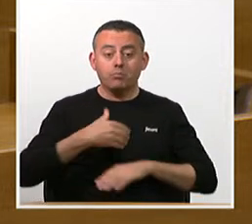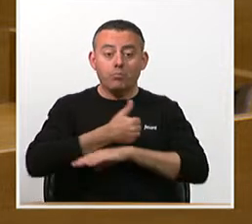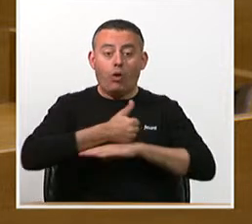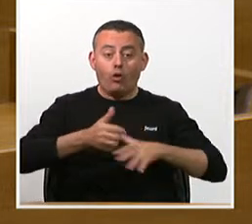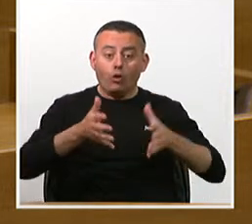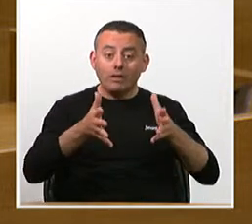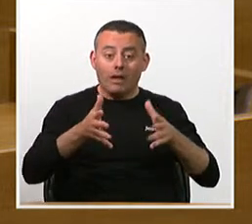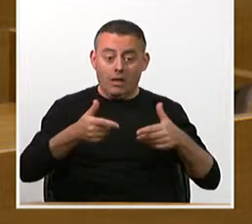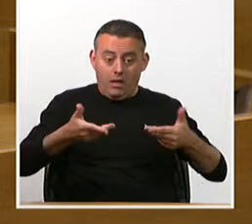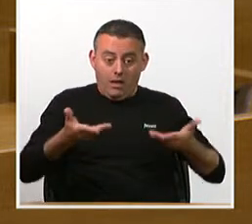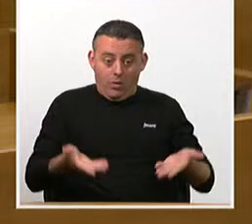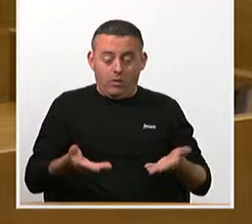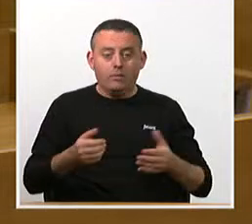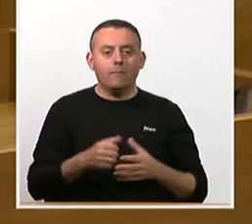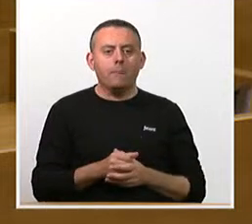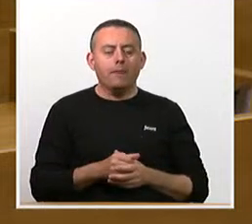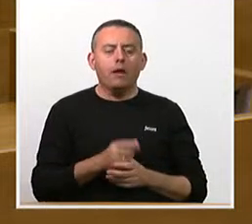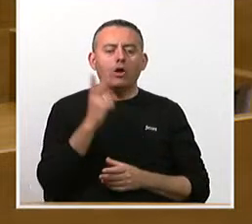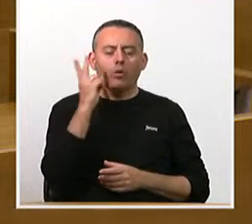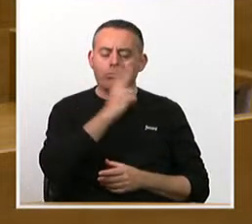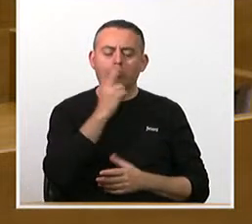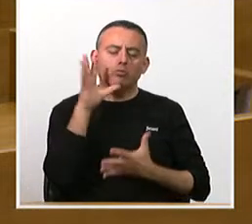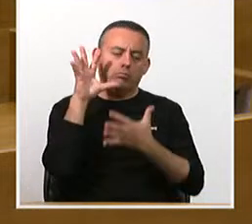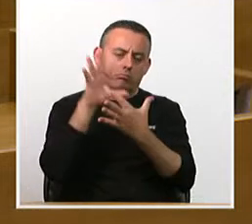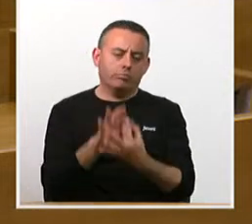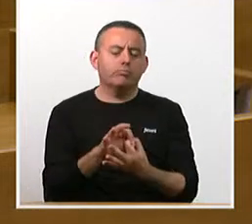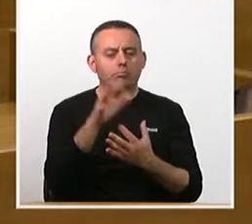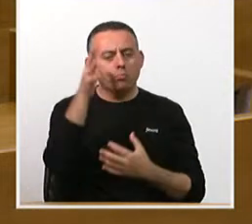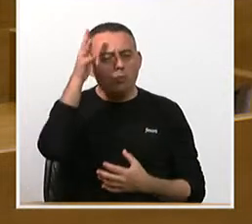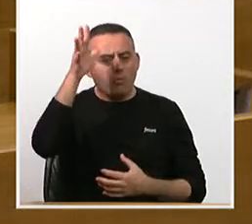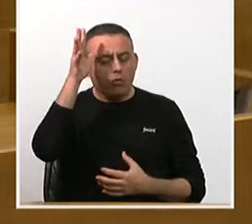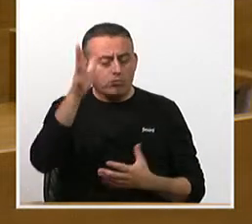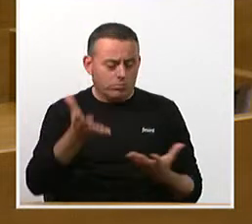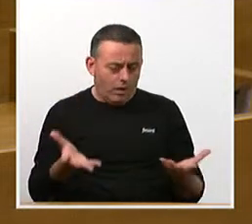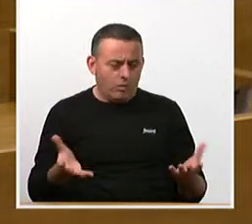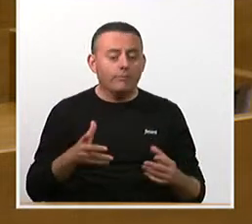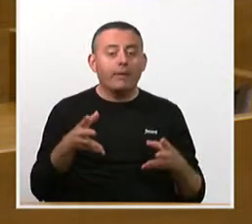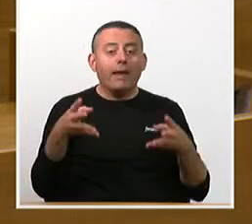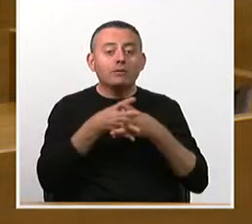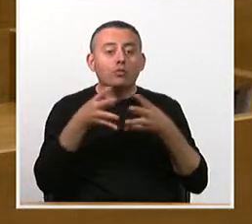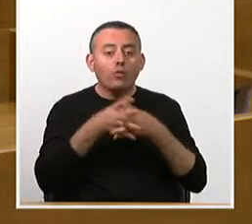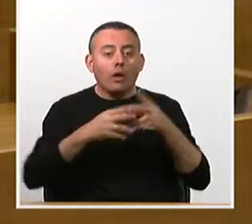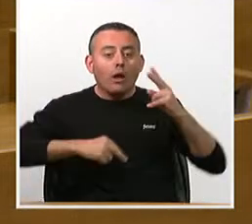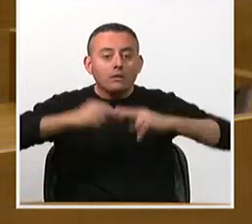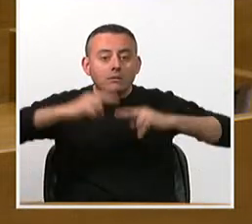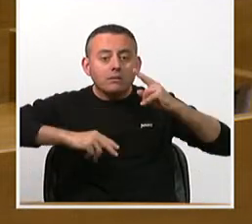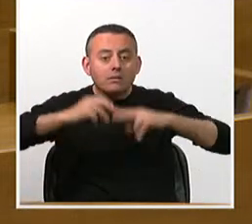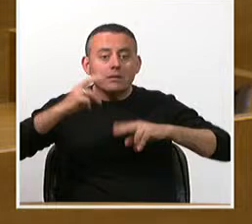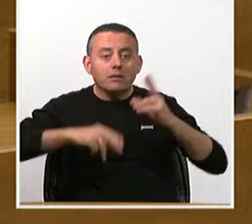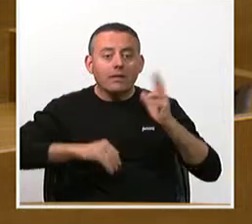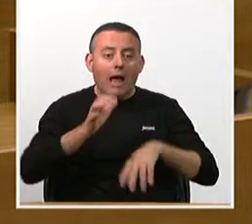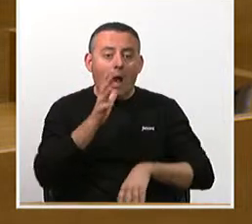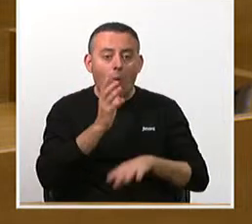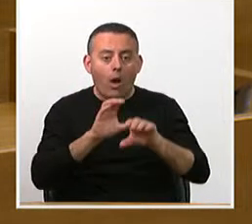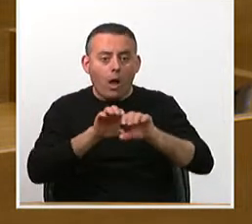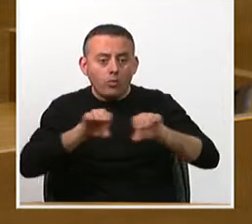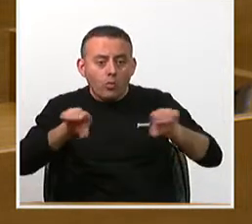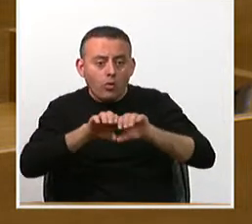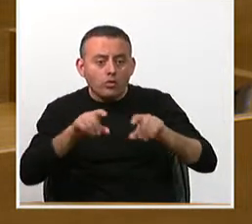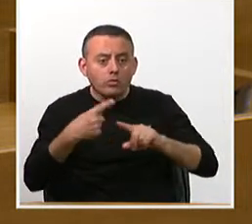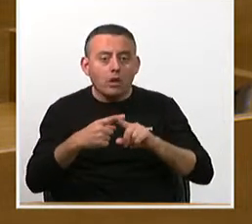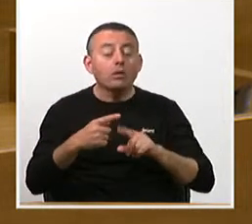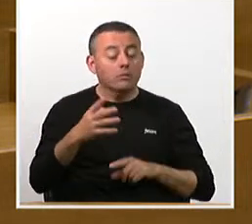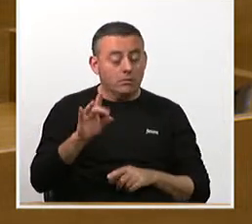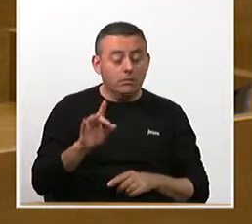mostrado su compromiso con los municipios y con el impulso de las infraestructuras hídricas necesarias y como ejemplo reciente el